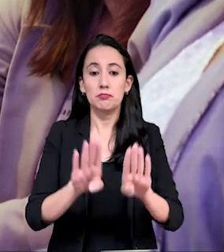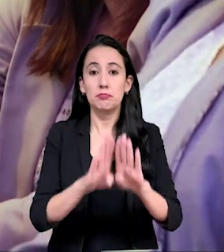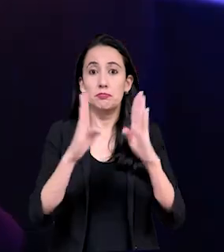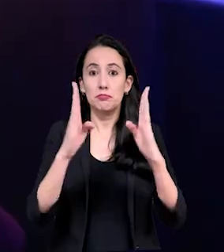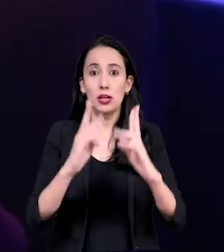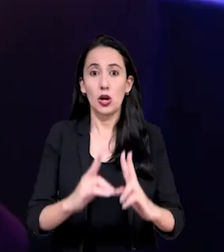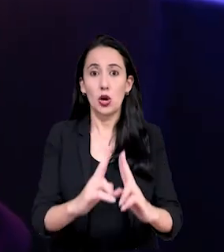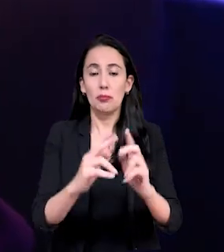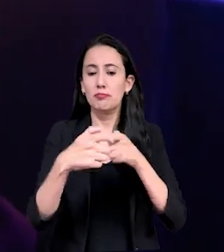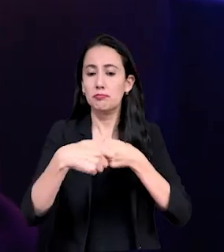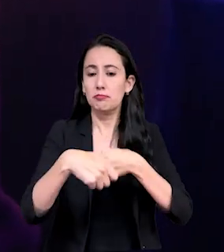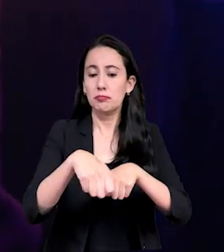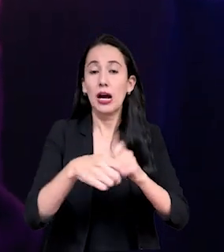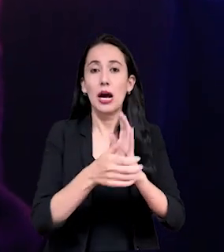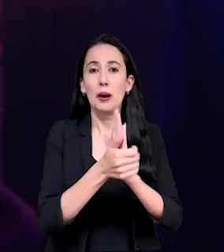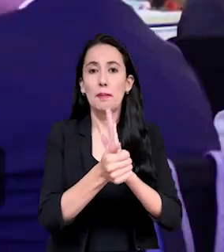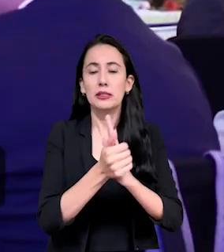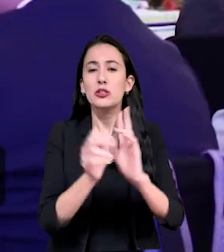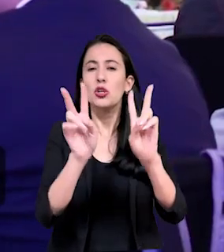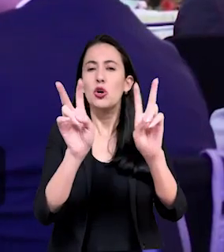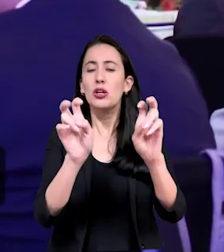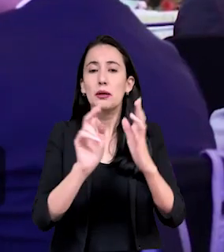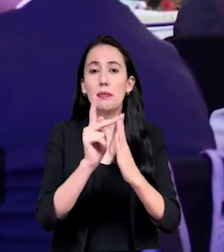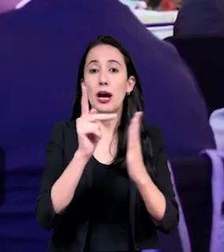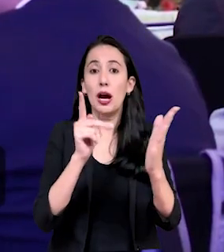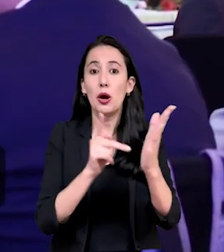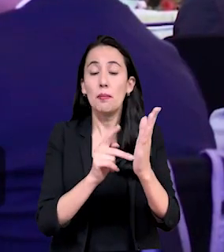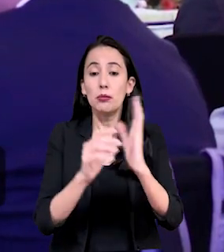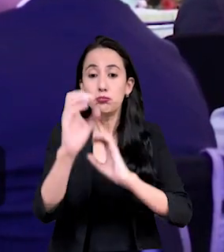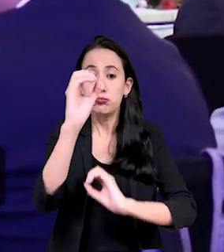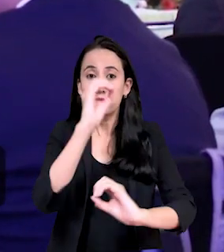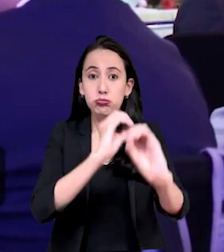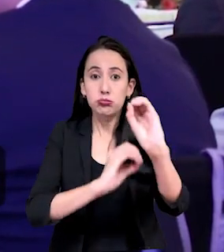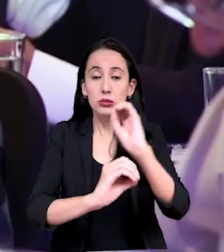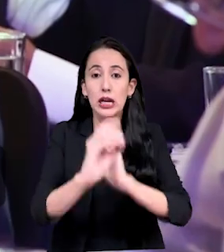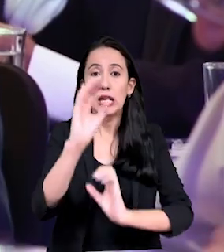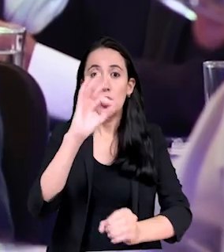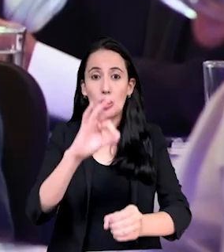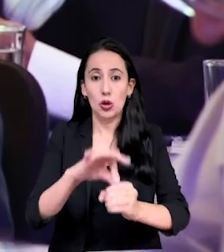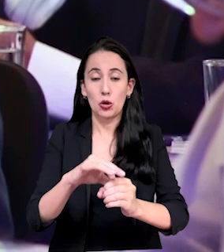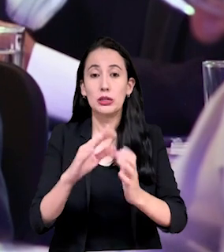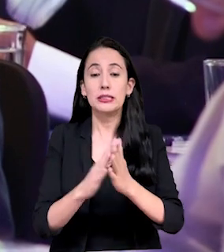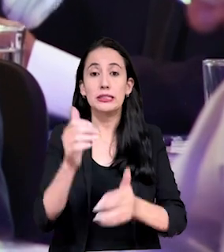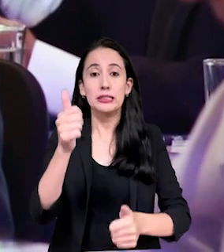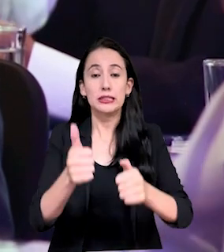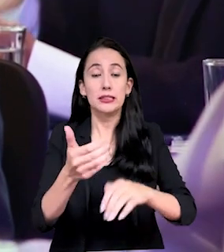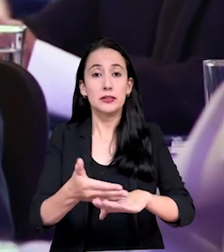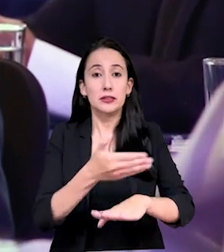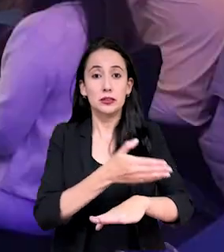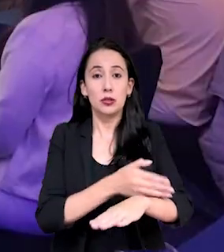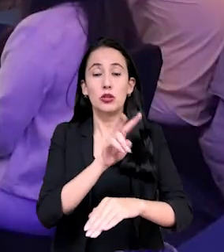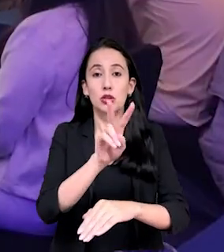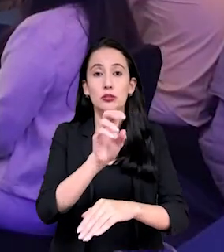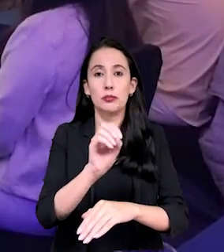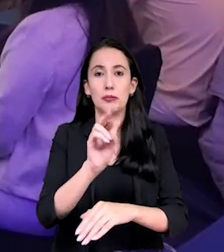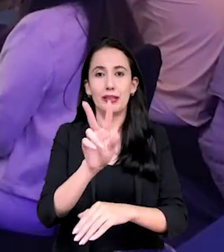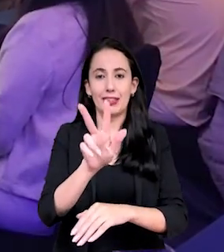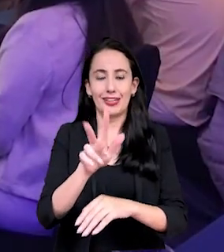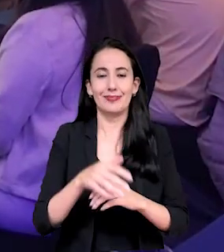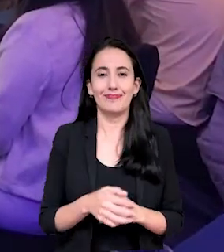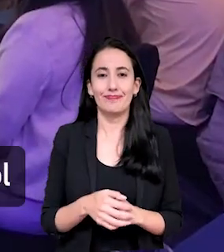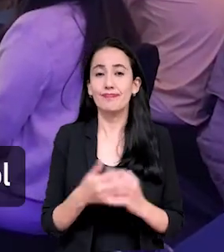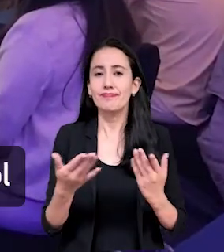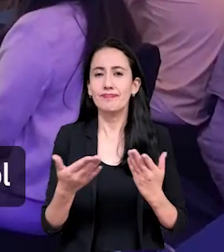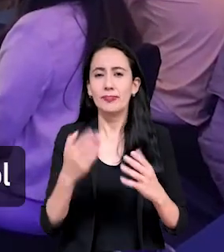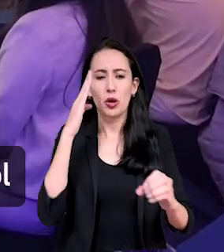se inauguró el taller de capacitación del Programa de Observación Electoral de las Elecciones Anticipadas